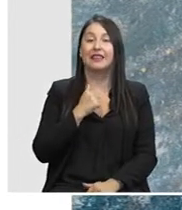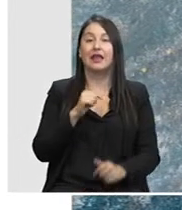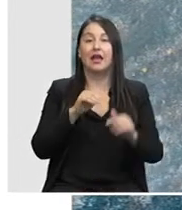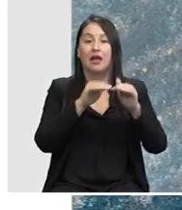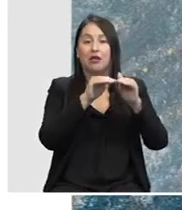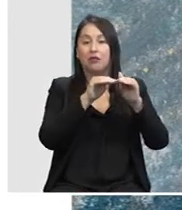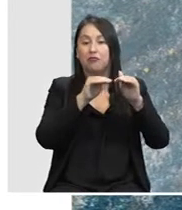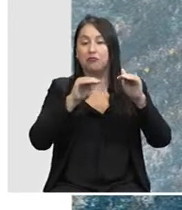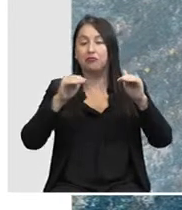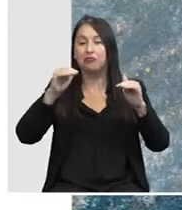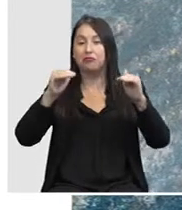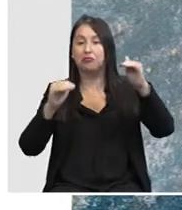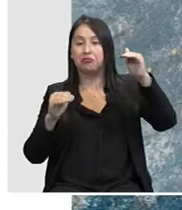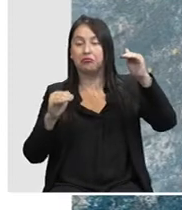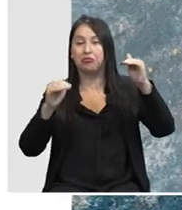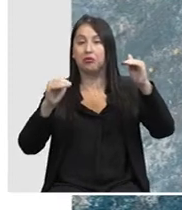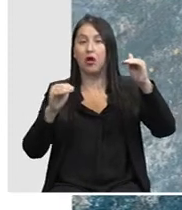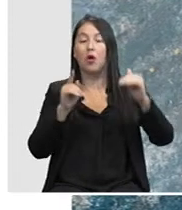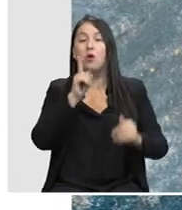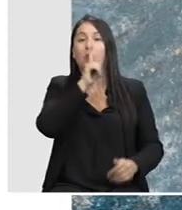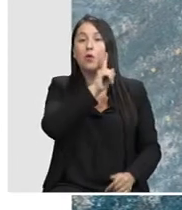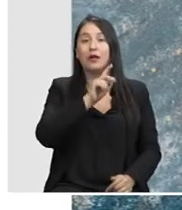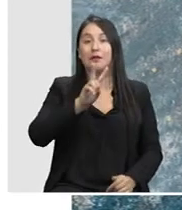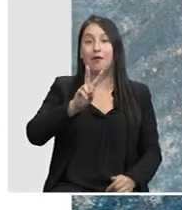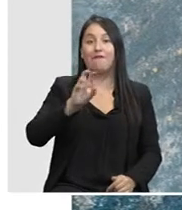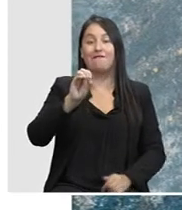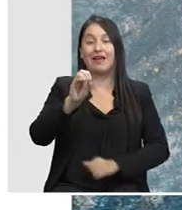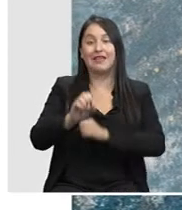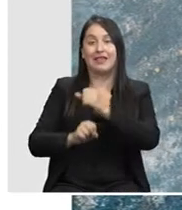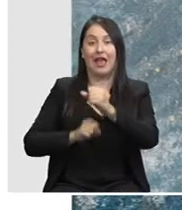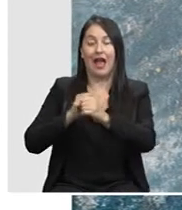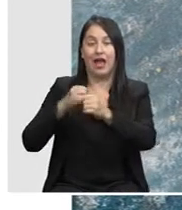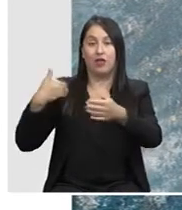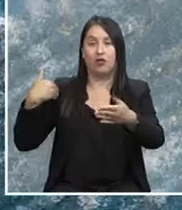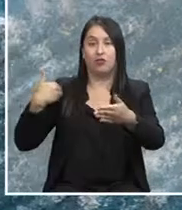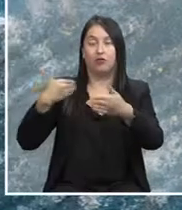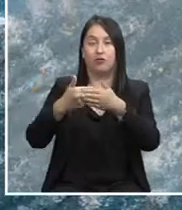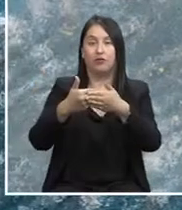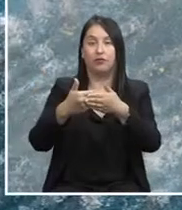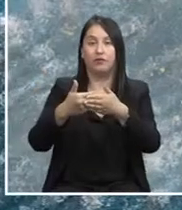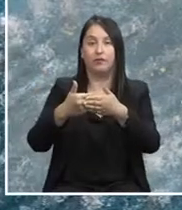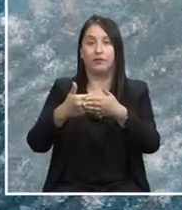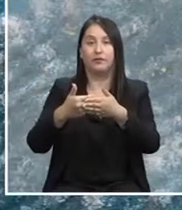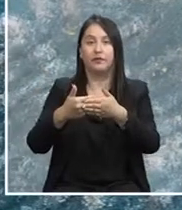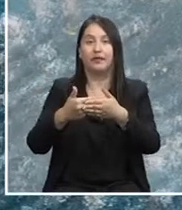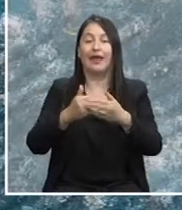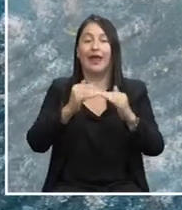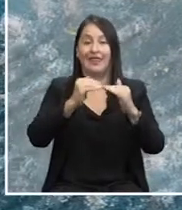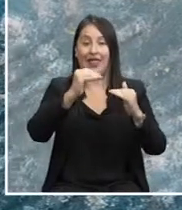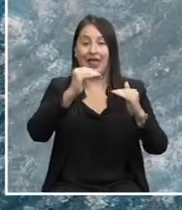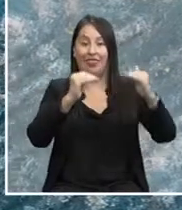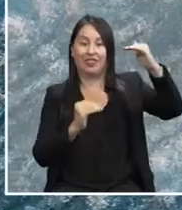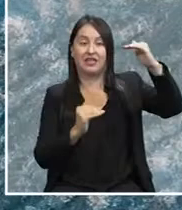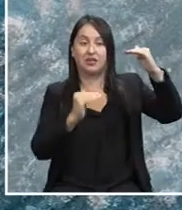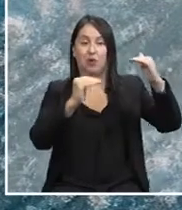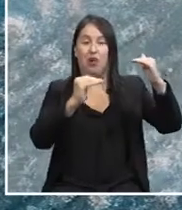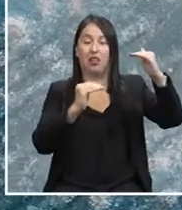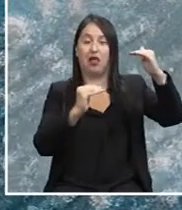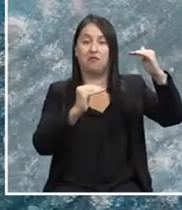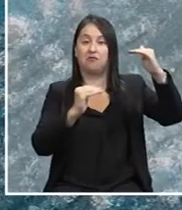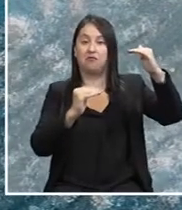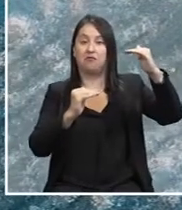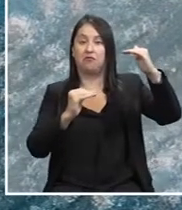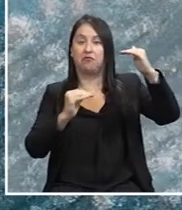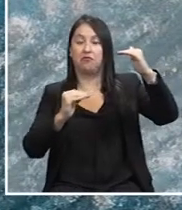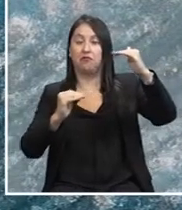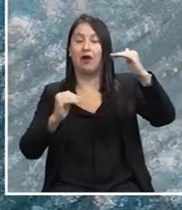que quiere decir que al final, los últimos 20 años, si tomamos en cuenta este tipo de indicadores, la desigualdad se ha mantenido bastante alta en